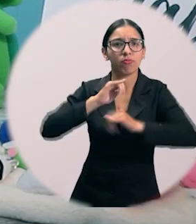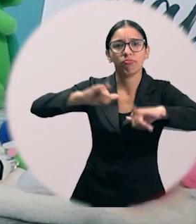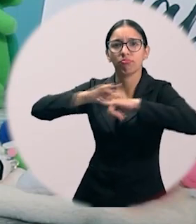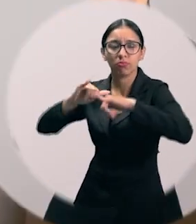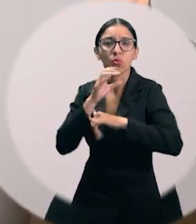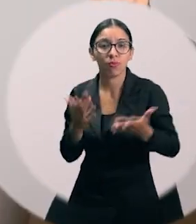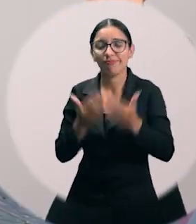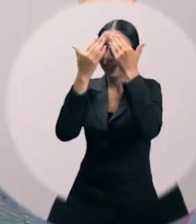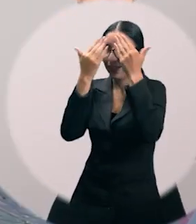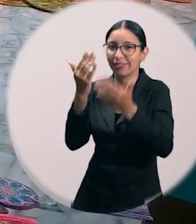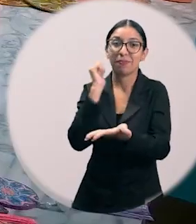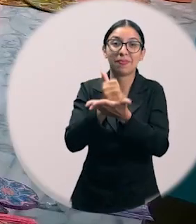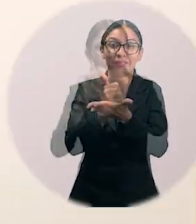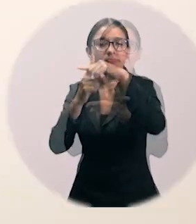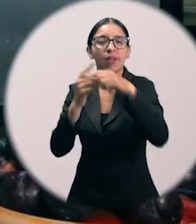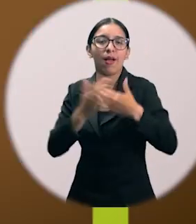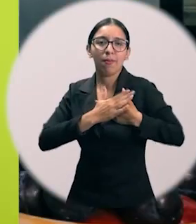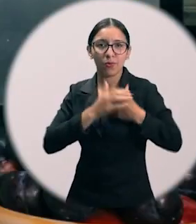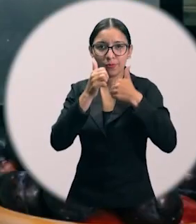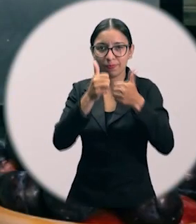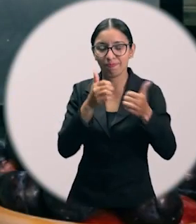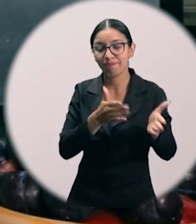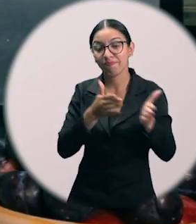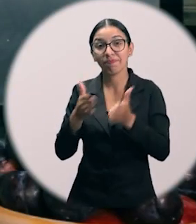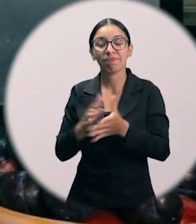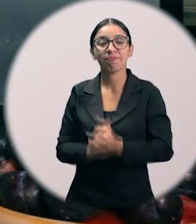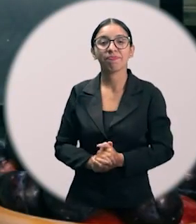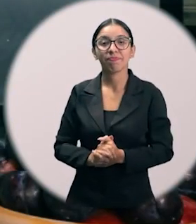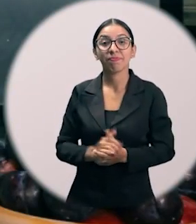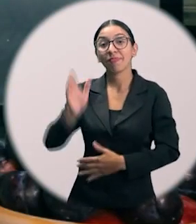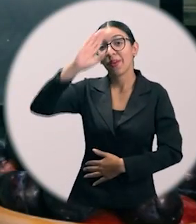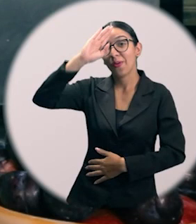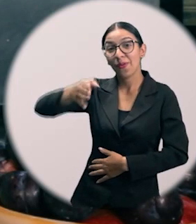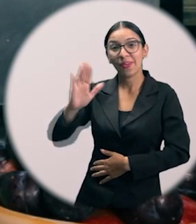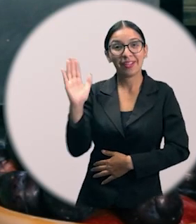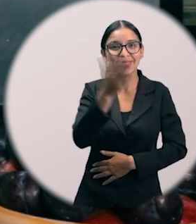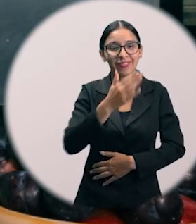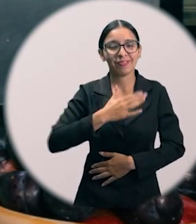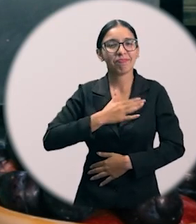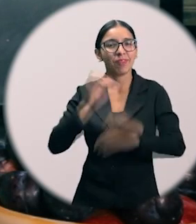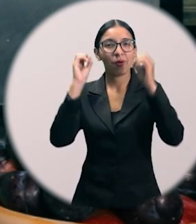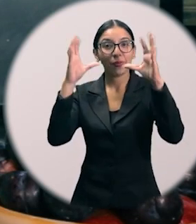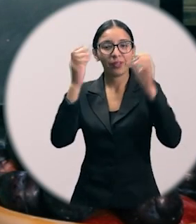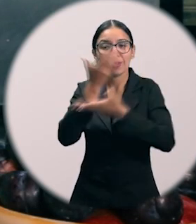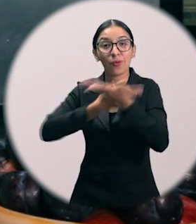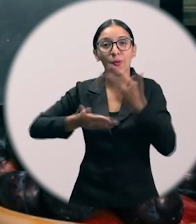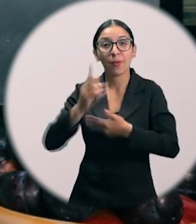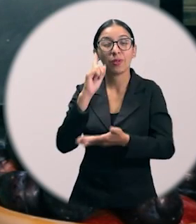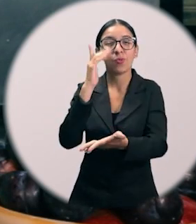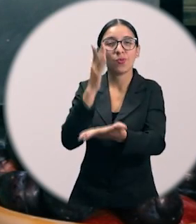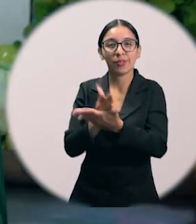es conseguir espacios de promoción. Hola a todos, muy contenta de poder compartir este último programa del